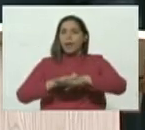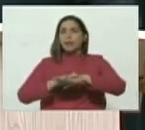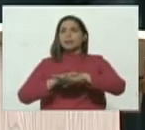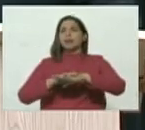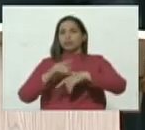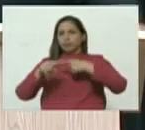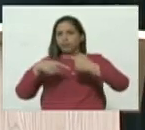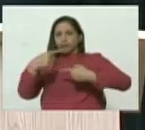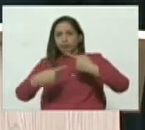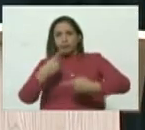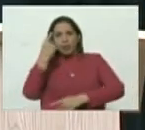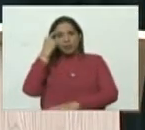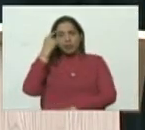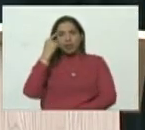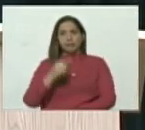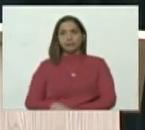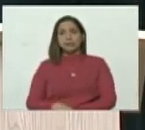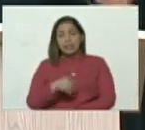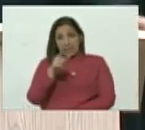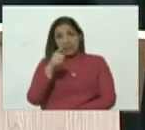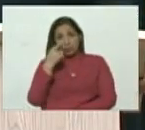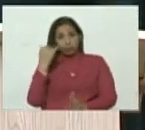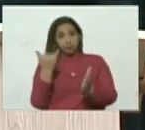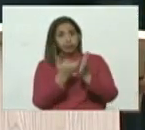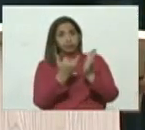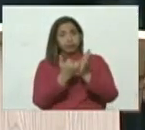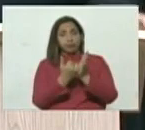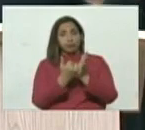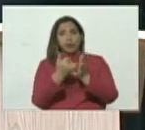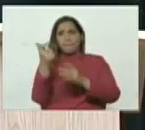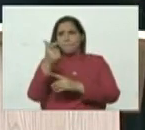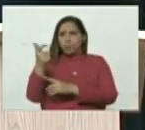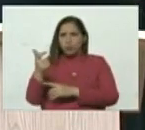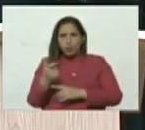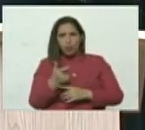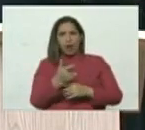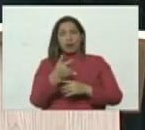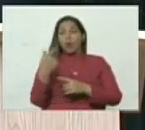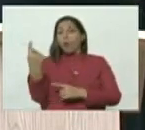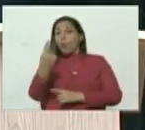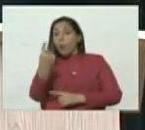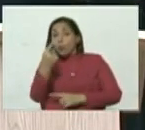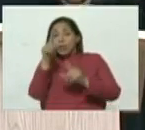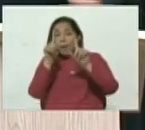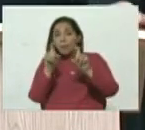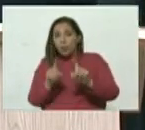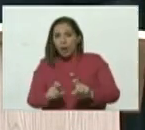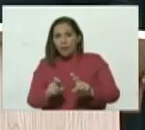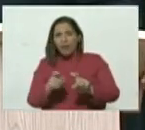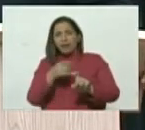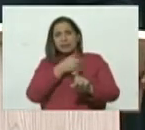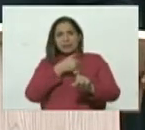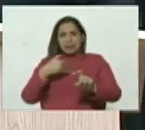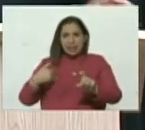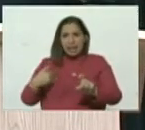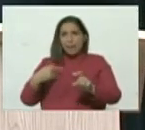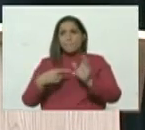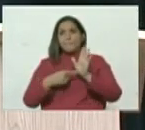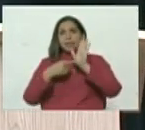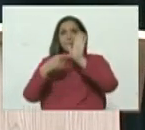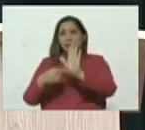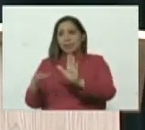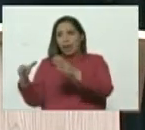diaria. Esa es la realidad que buscan. Esa es la única prueba que ellos quisieran presentar.